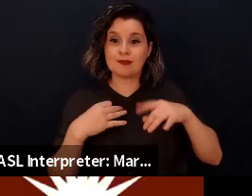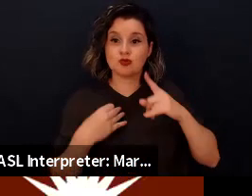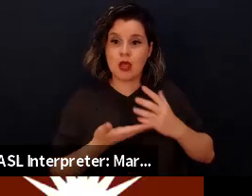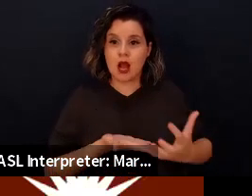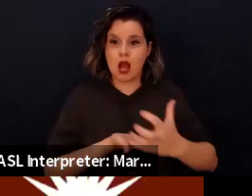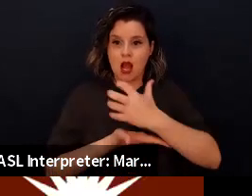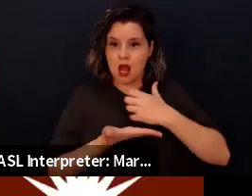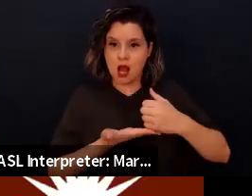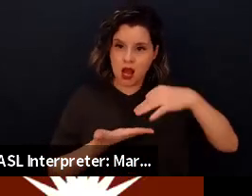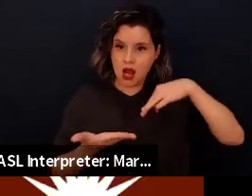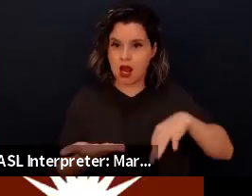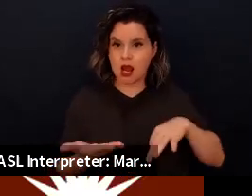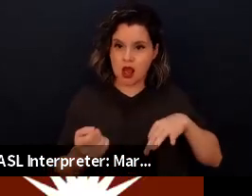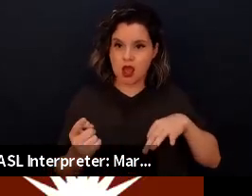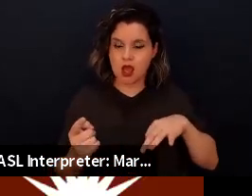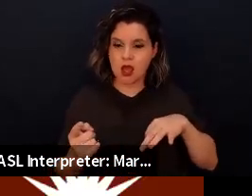con